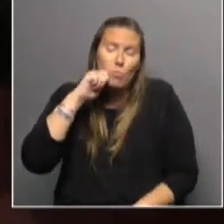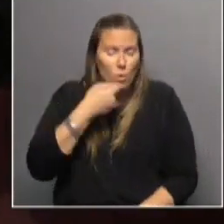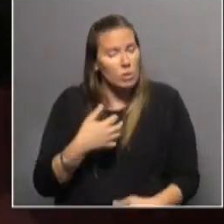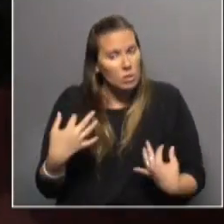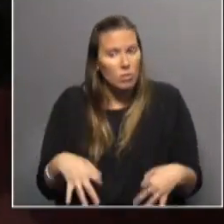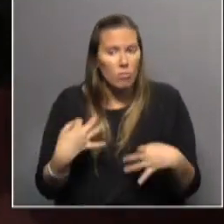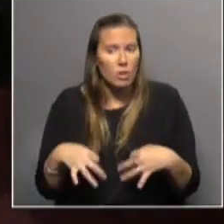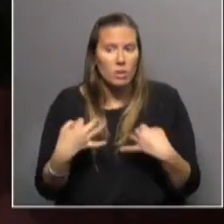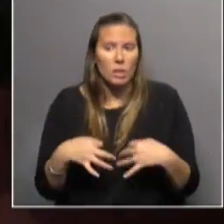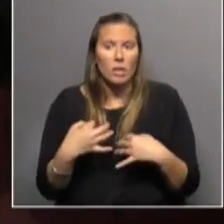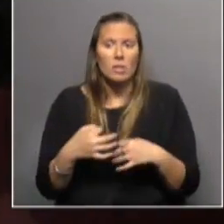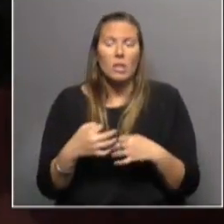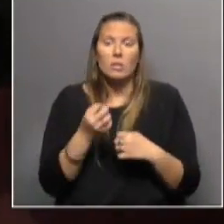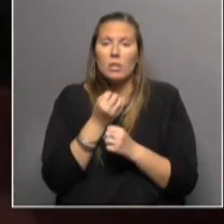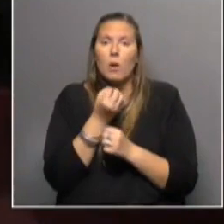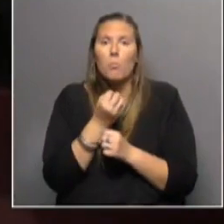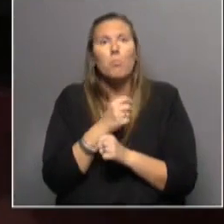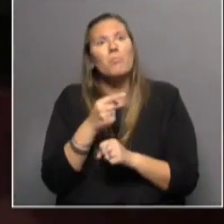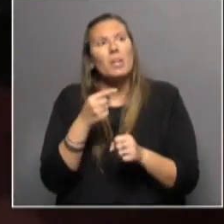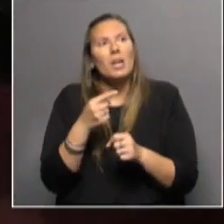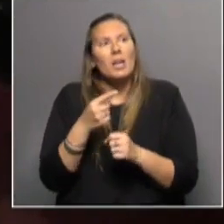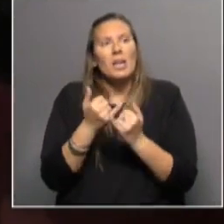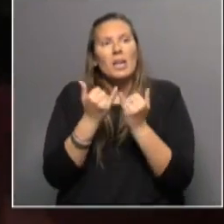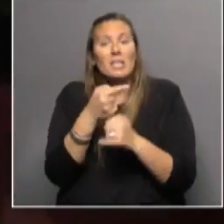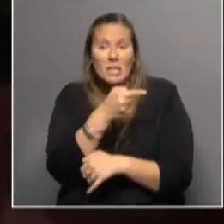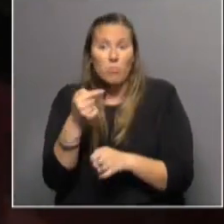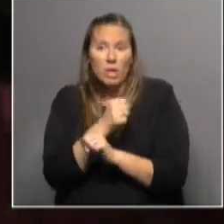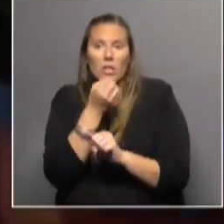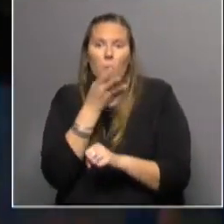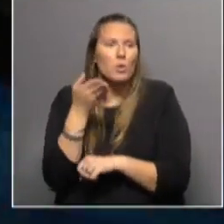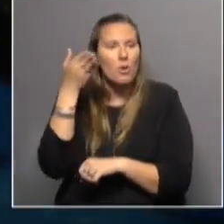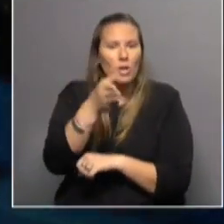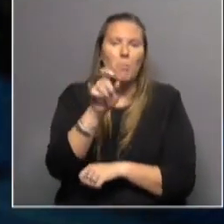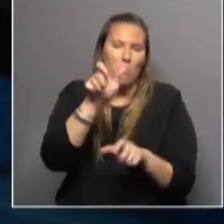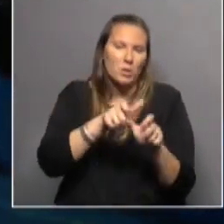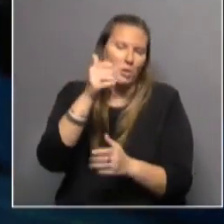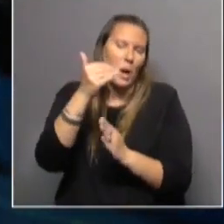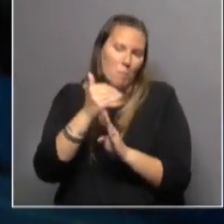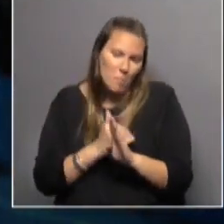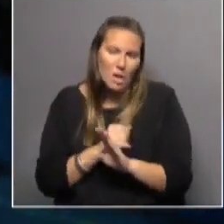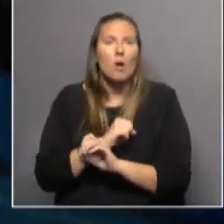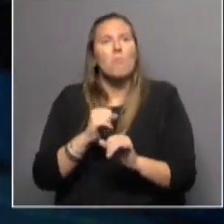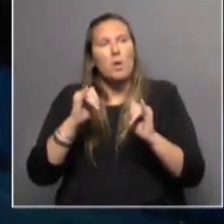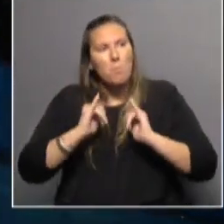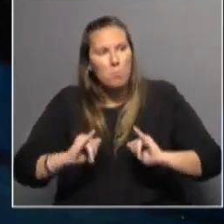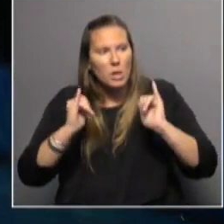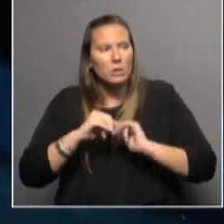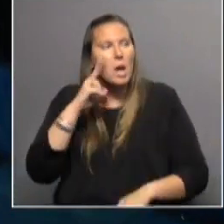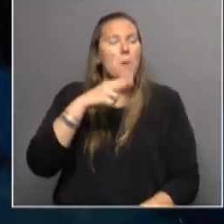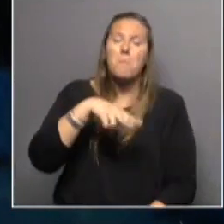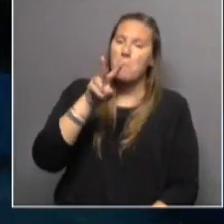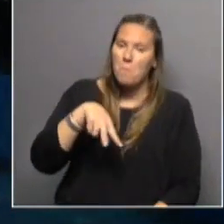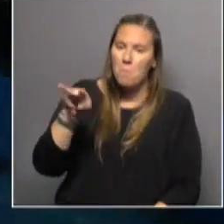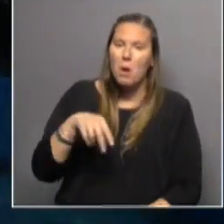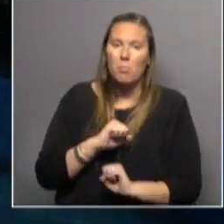y está bueno eso de poder ir entre semanas. Si tenés la posibilidad de ir, está bueno porque no hay tanta gente, lo podés recorrer, te